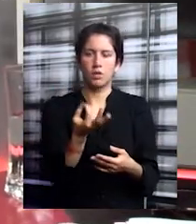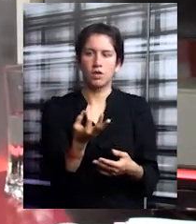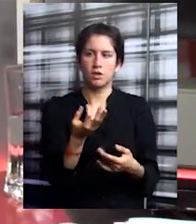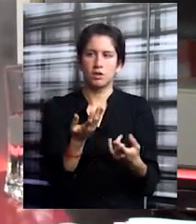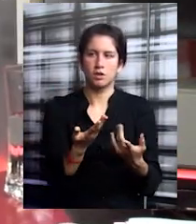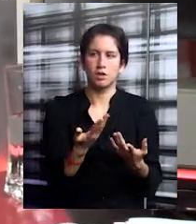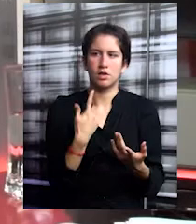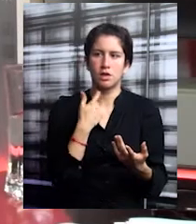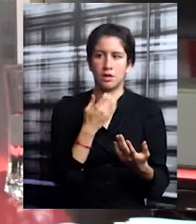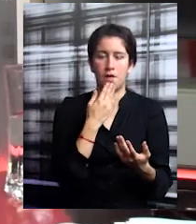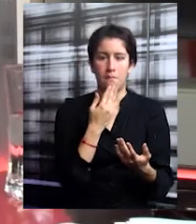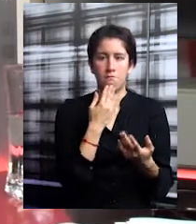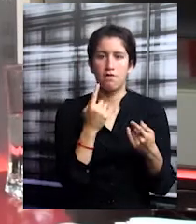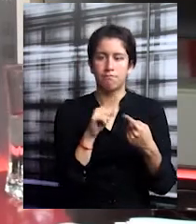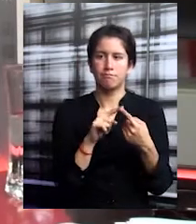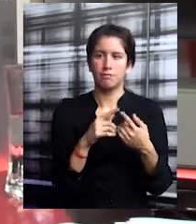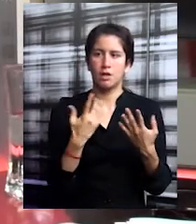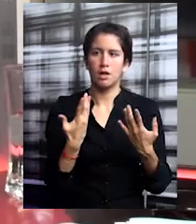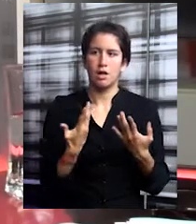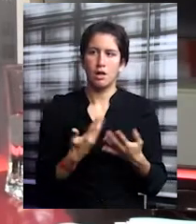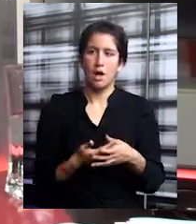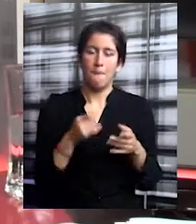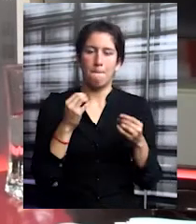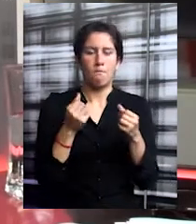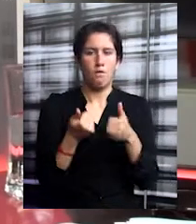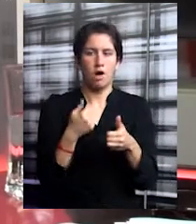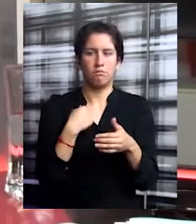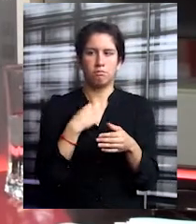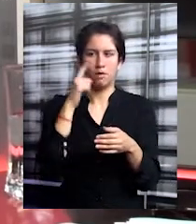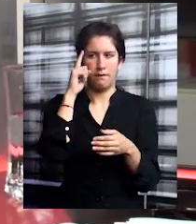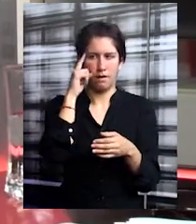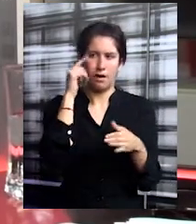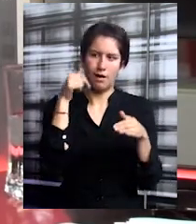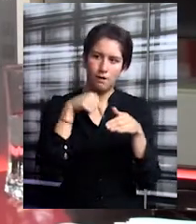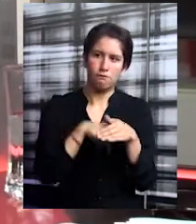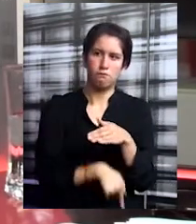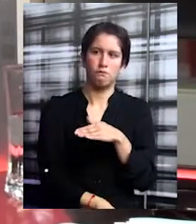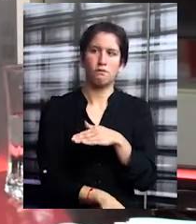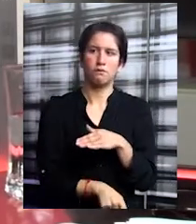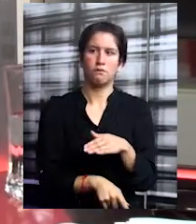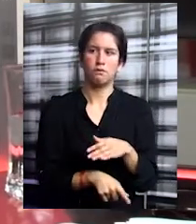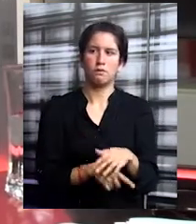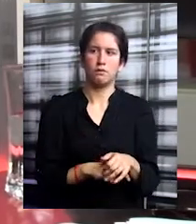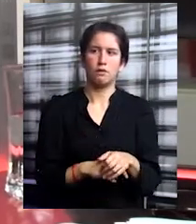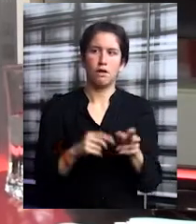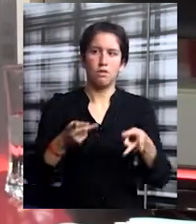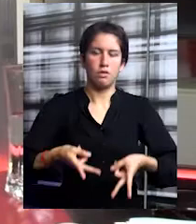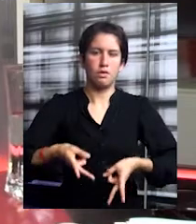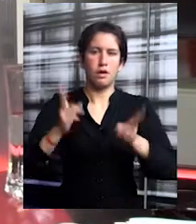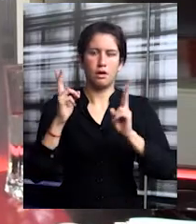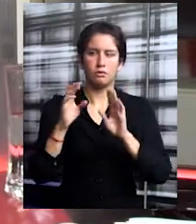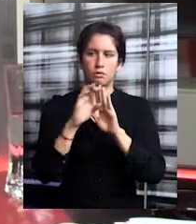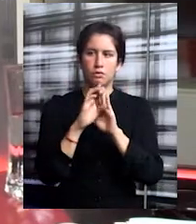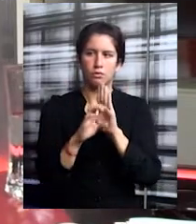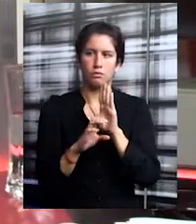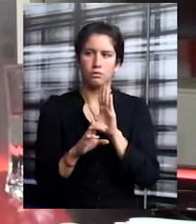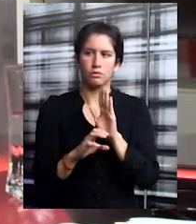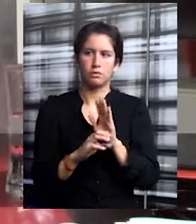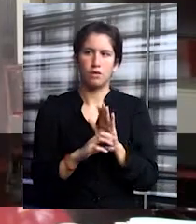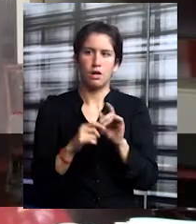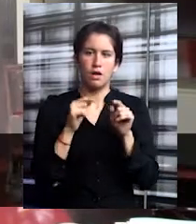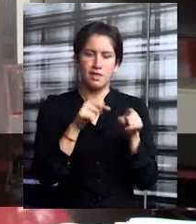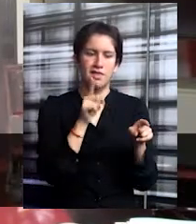creo que la crisis en el fondo, mira, Hegel decía, ya me dijiste, me gusta el derecho constitucional, Hegel decía que la Constitución era el Estado.